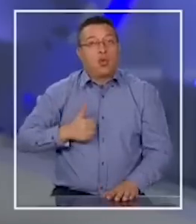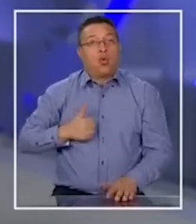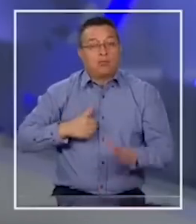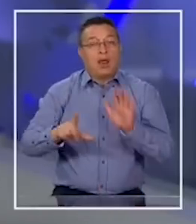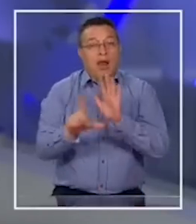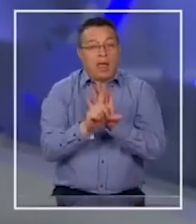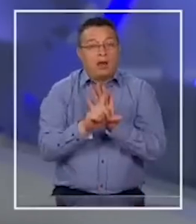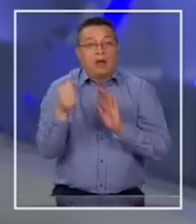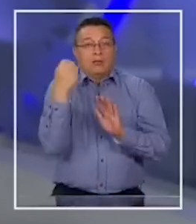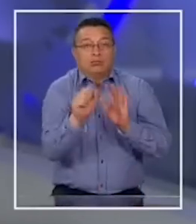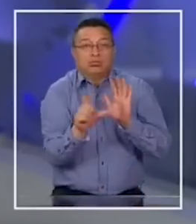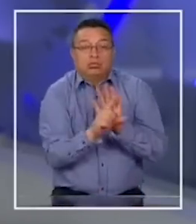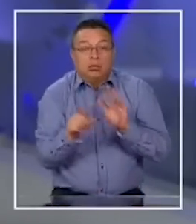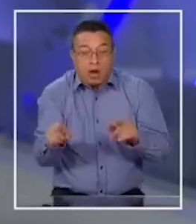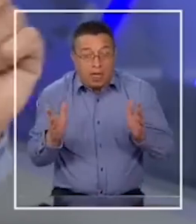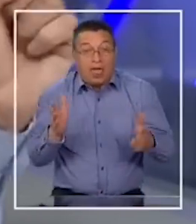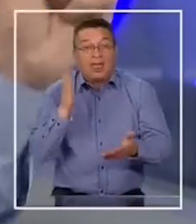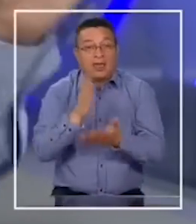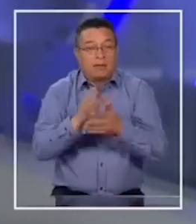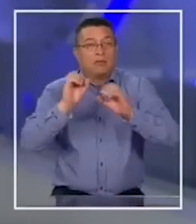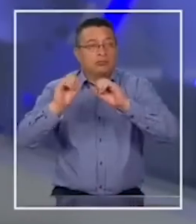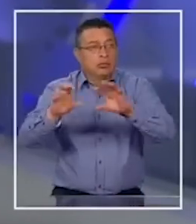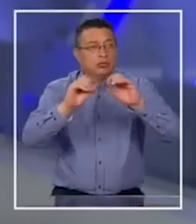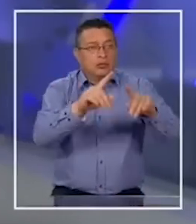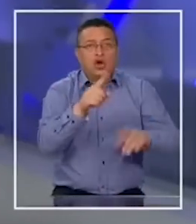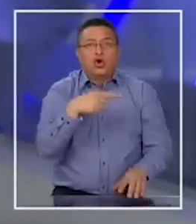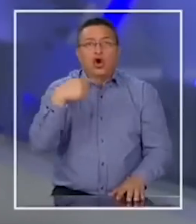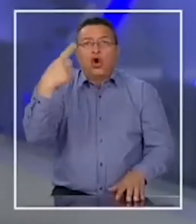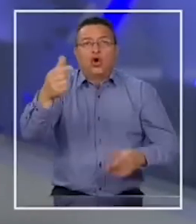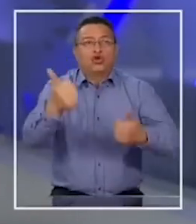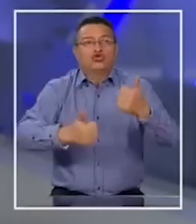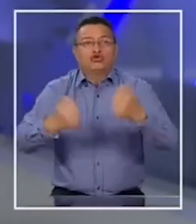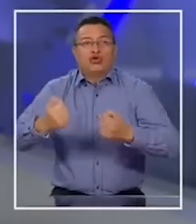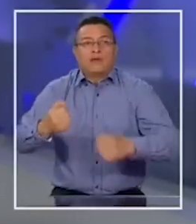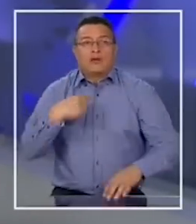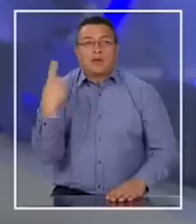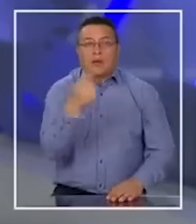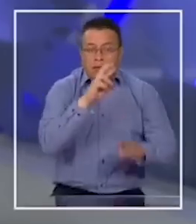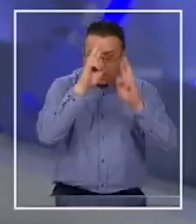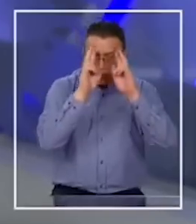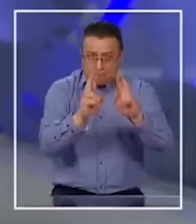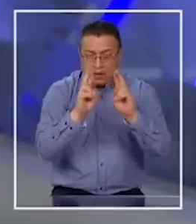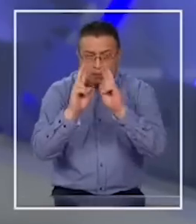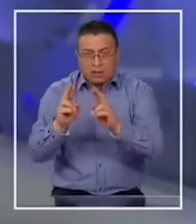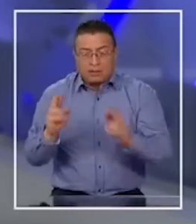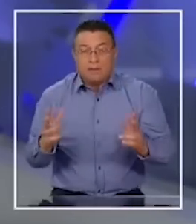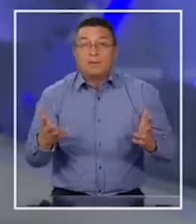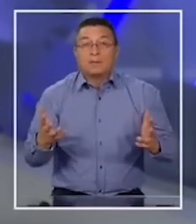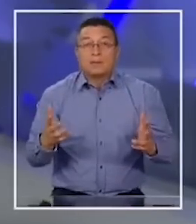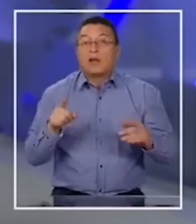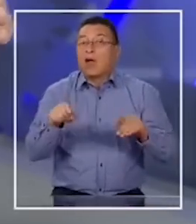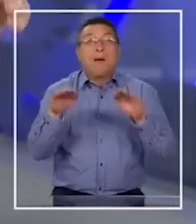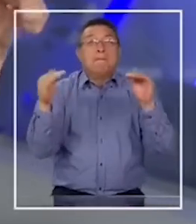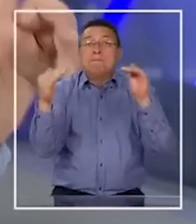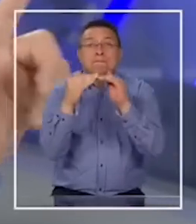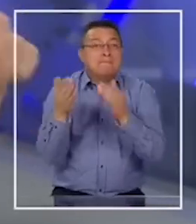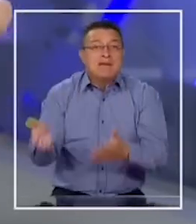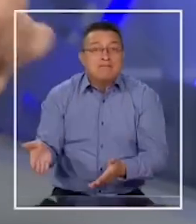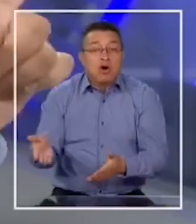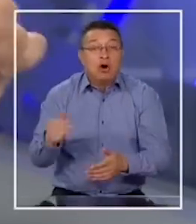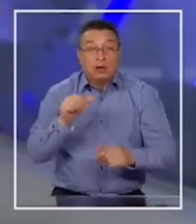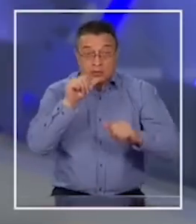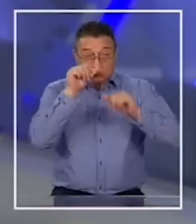la ley respecto al infractor pero también porque se educa todos los otros conductores de modo tal que todo respete la ley Esto es lo mismo el